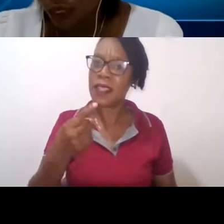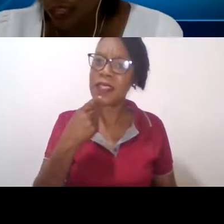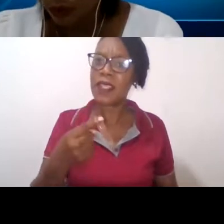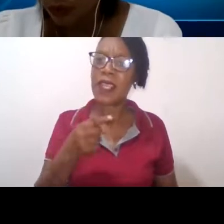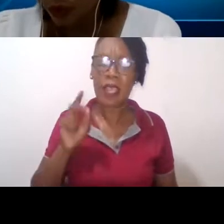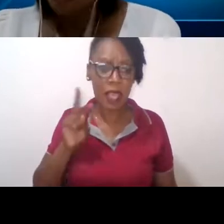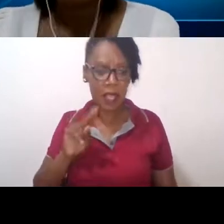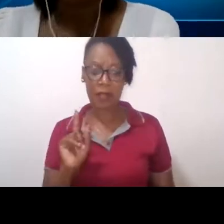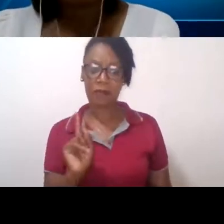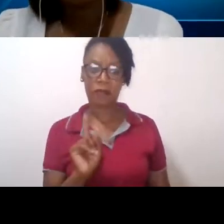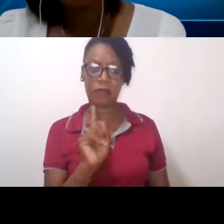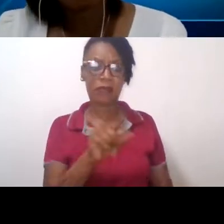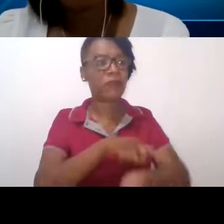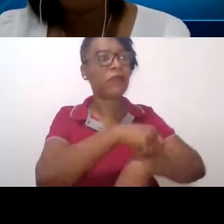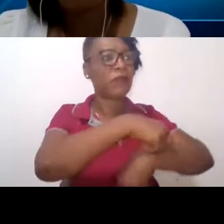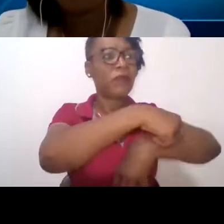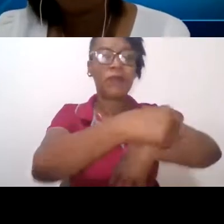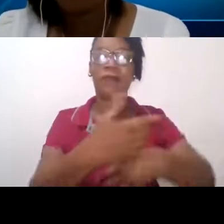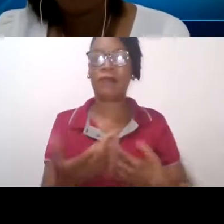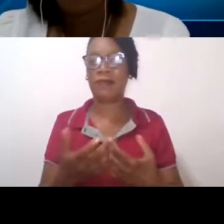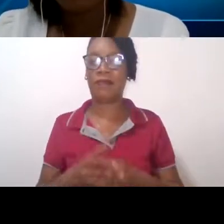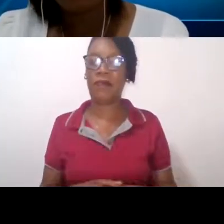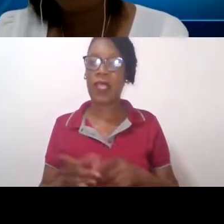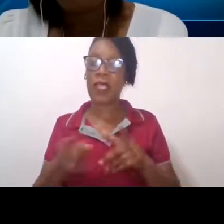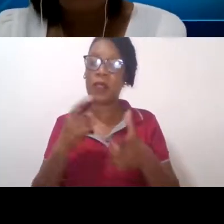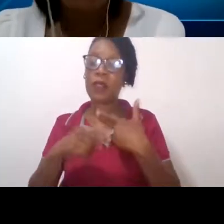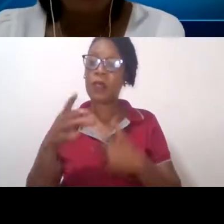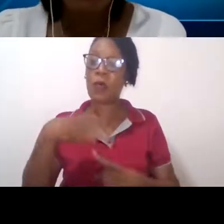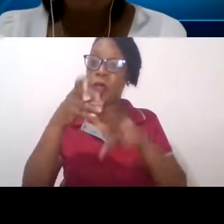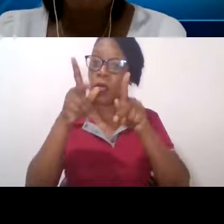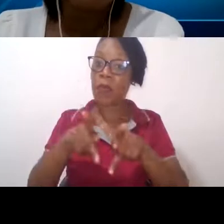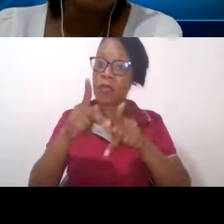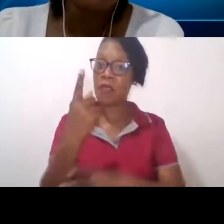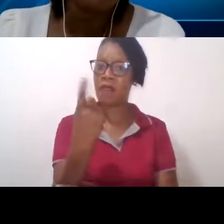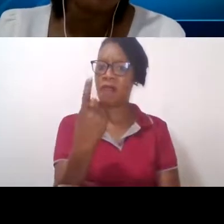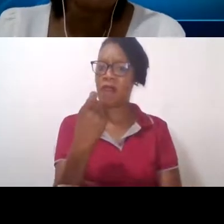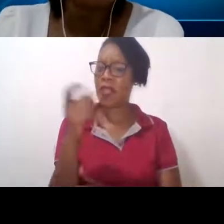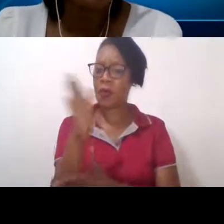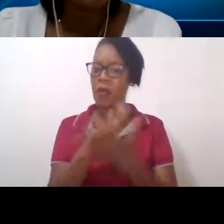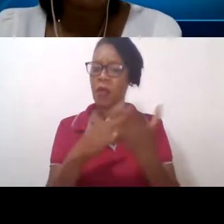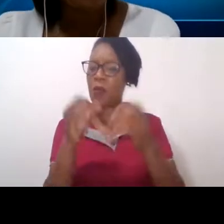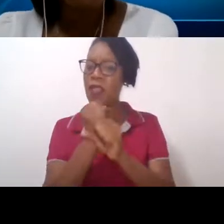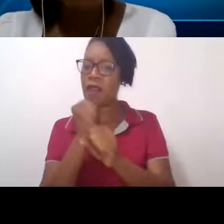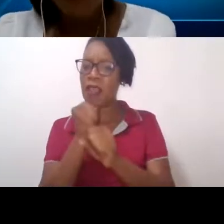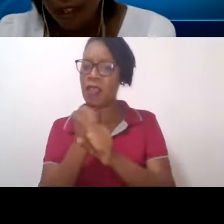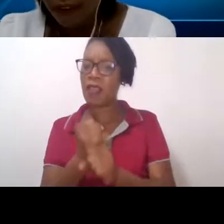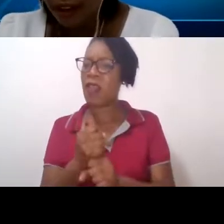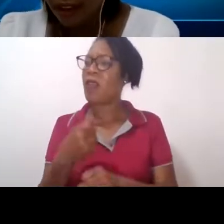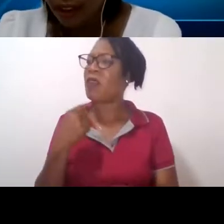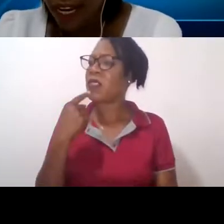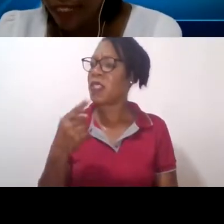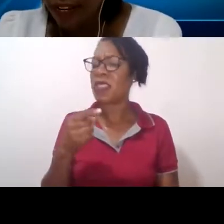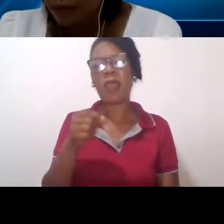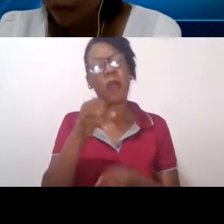mucho cuidado. O por ejemplo, cuando la persona falta con algún trabajo y le pregunta, profe, ¿usted cree que yo le puedo